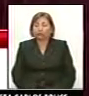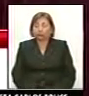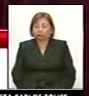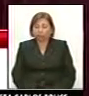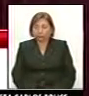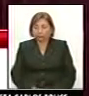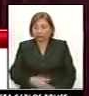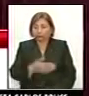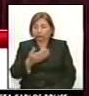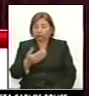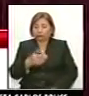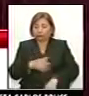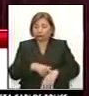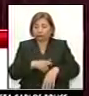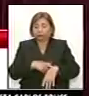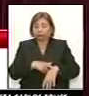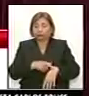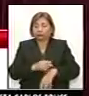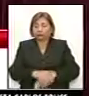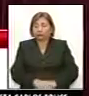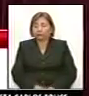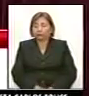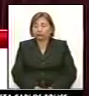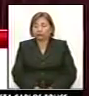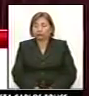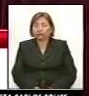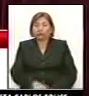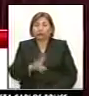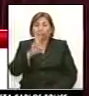Señores congresistas, siendo las